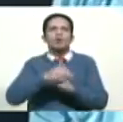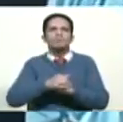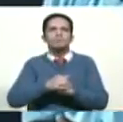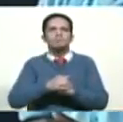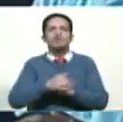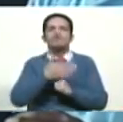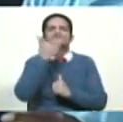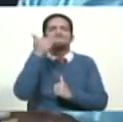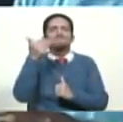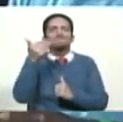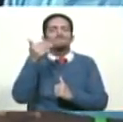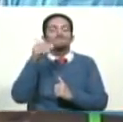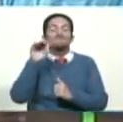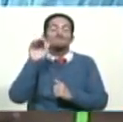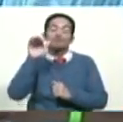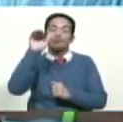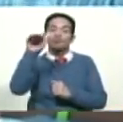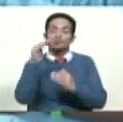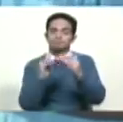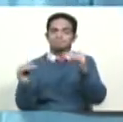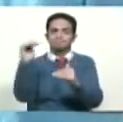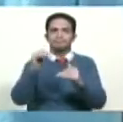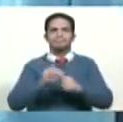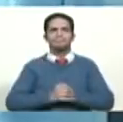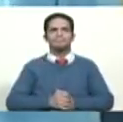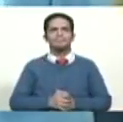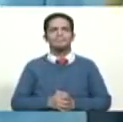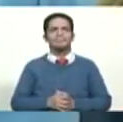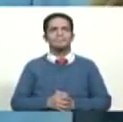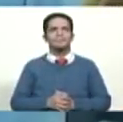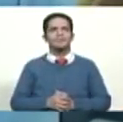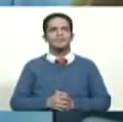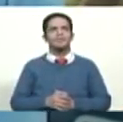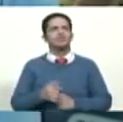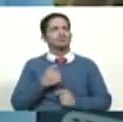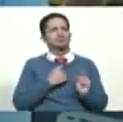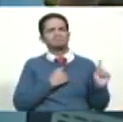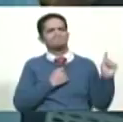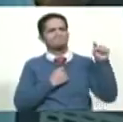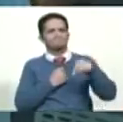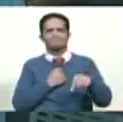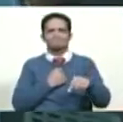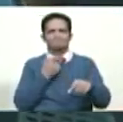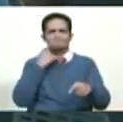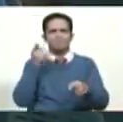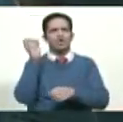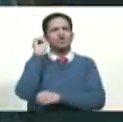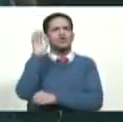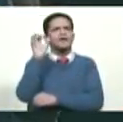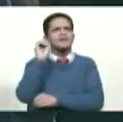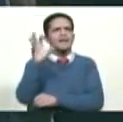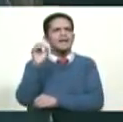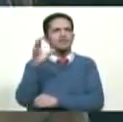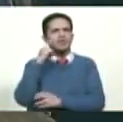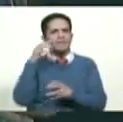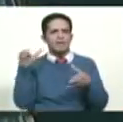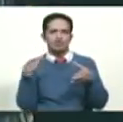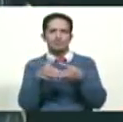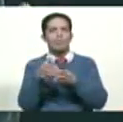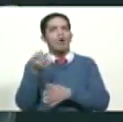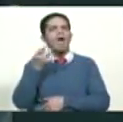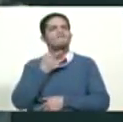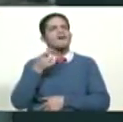superior. He venido a este Congreso del Movimiento Evangélico